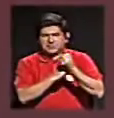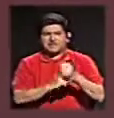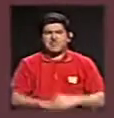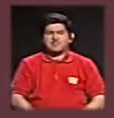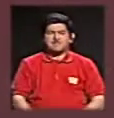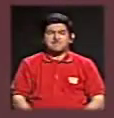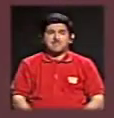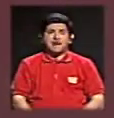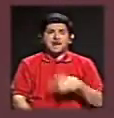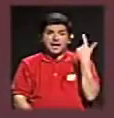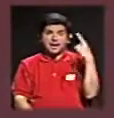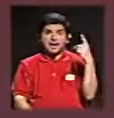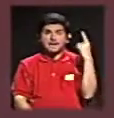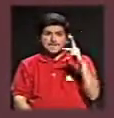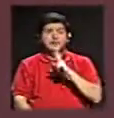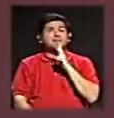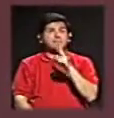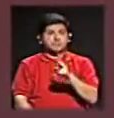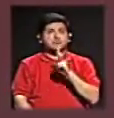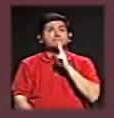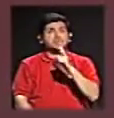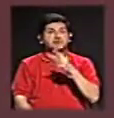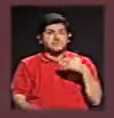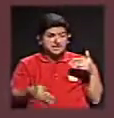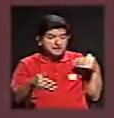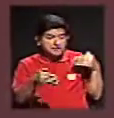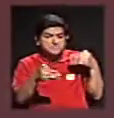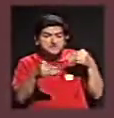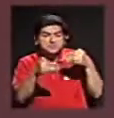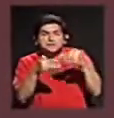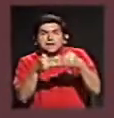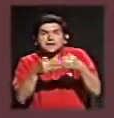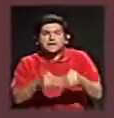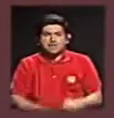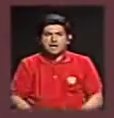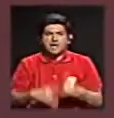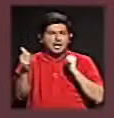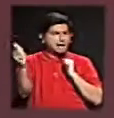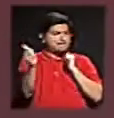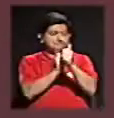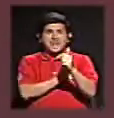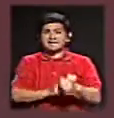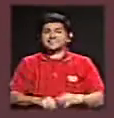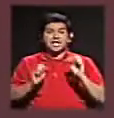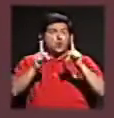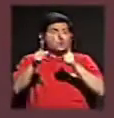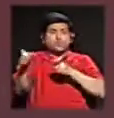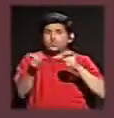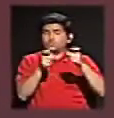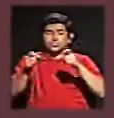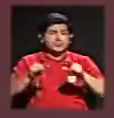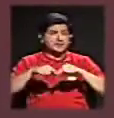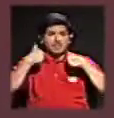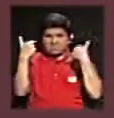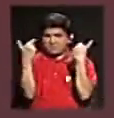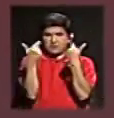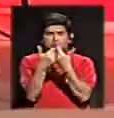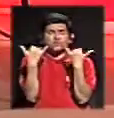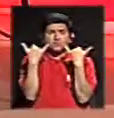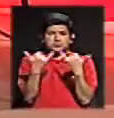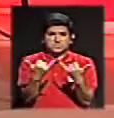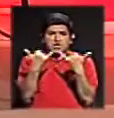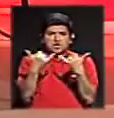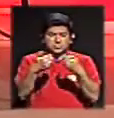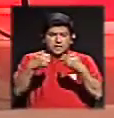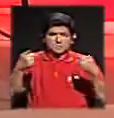una amenaza real e inminente que supera los márgenes de maniobra de los sectores actuando